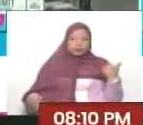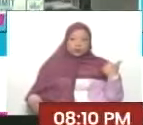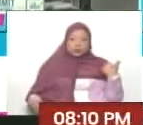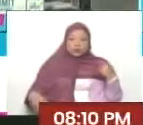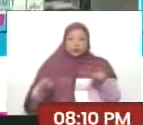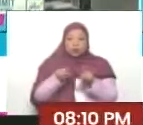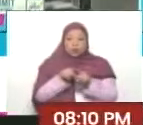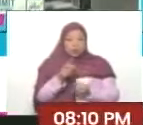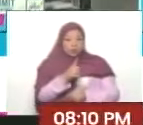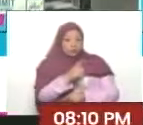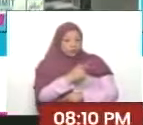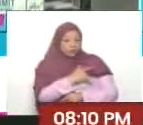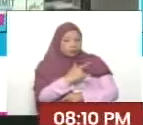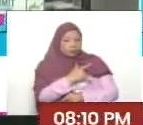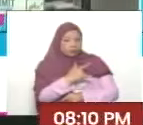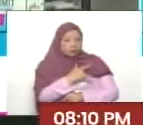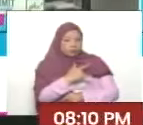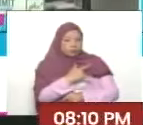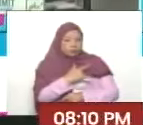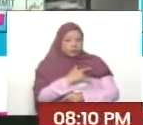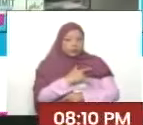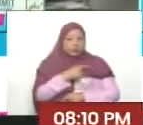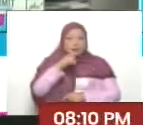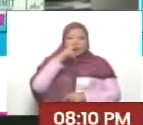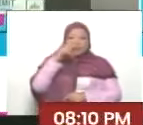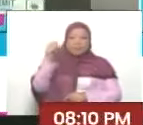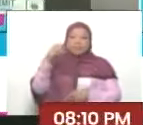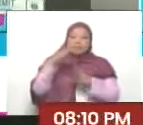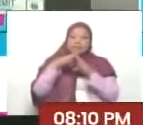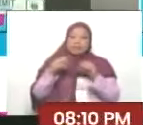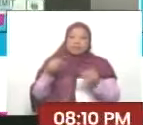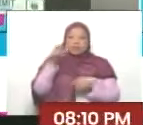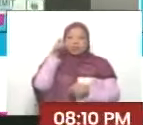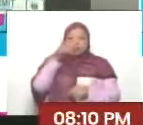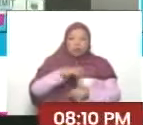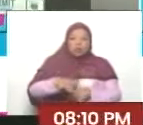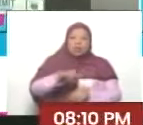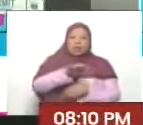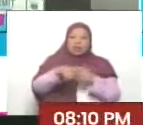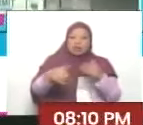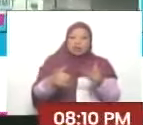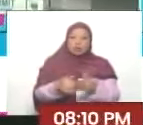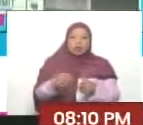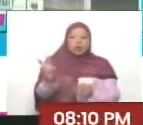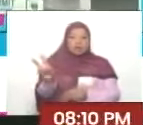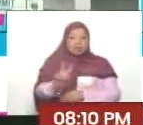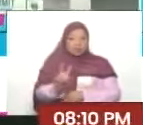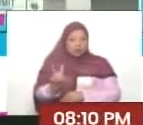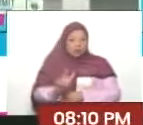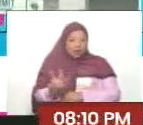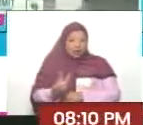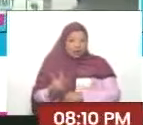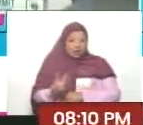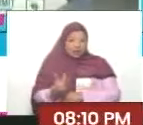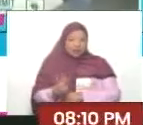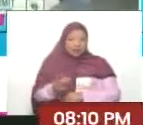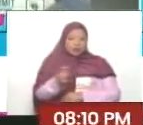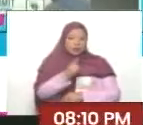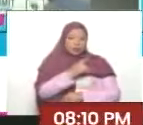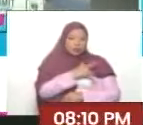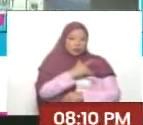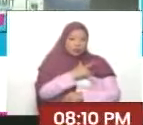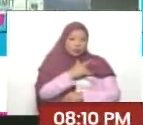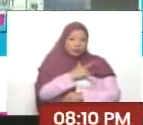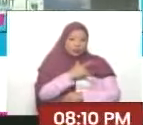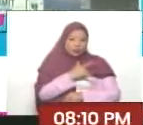Lula de Brasil, que me dijo: Maduro, salúdame a pueblo venezolano. Lula, Lula,